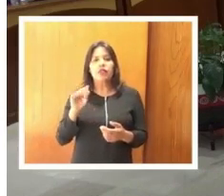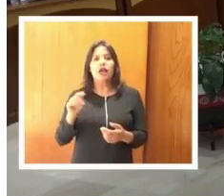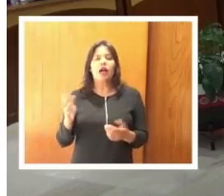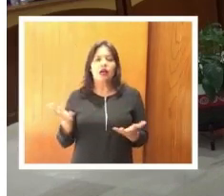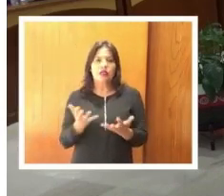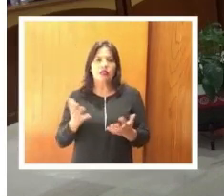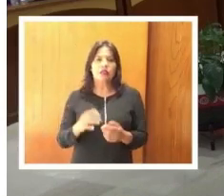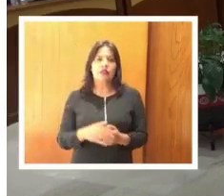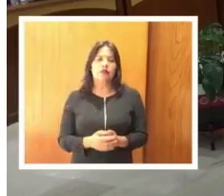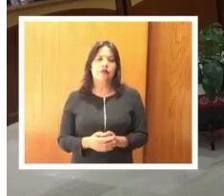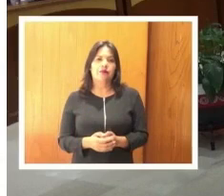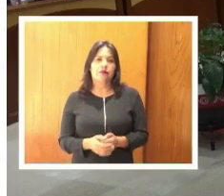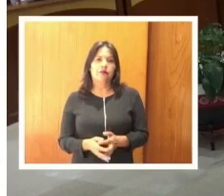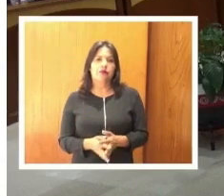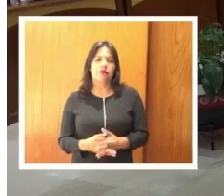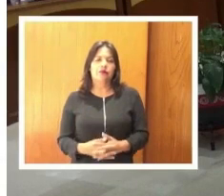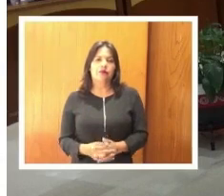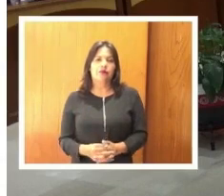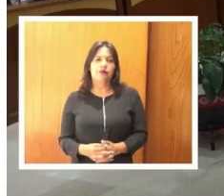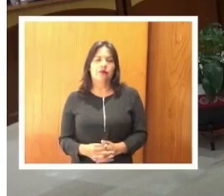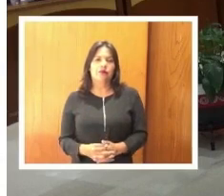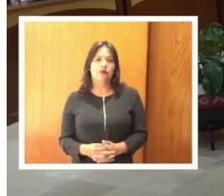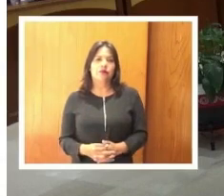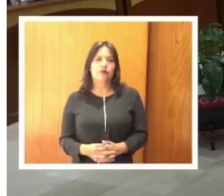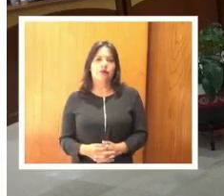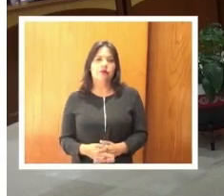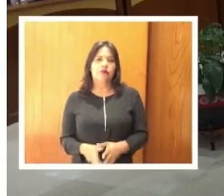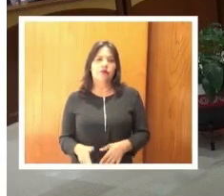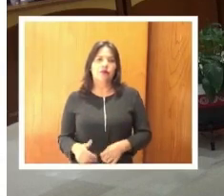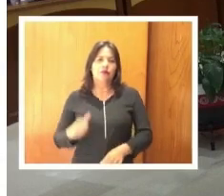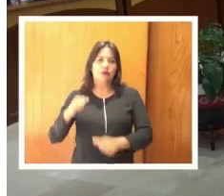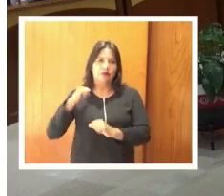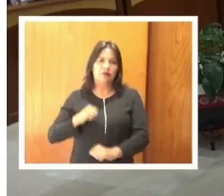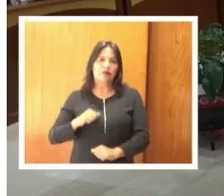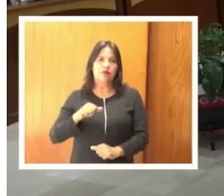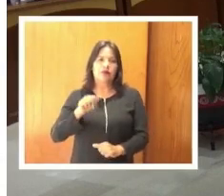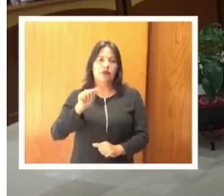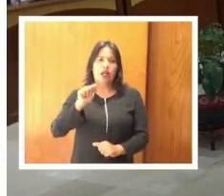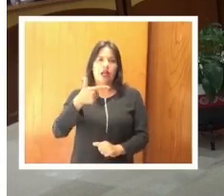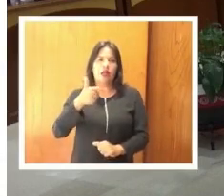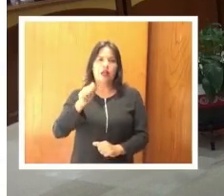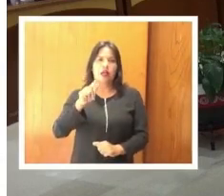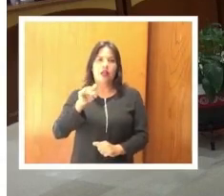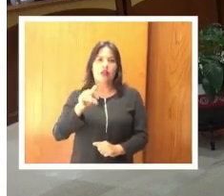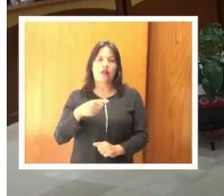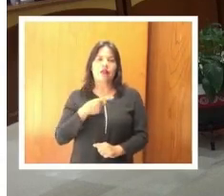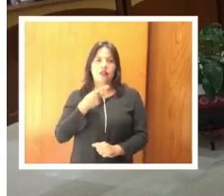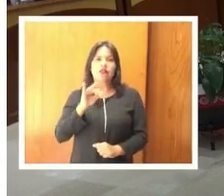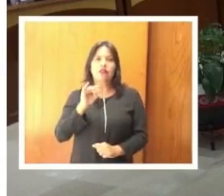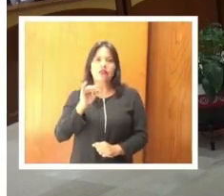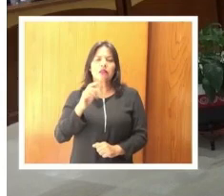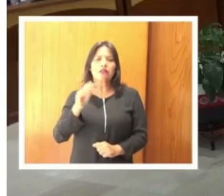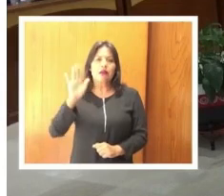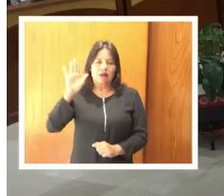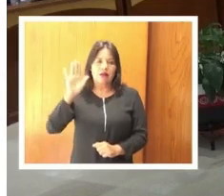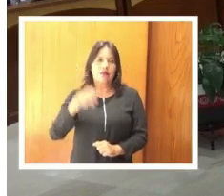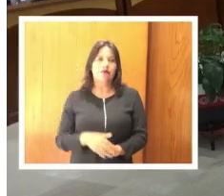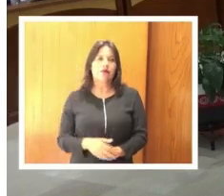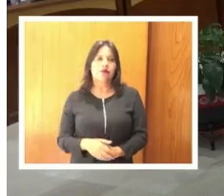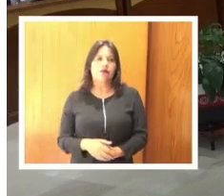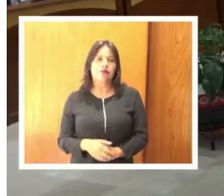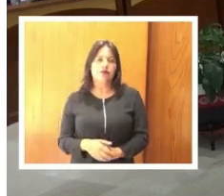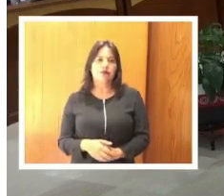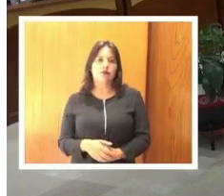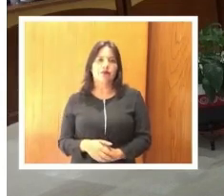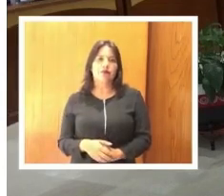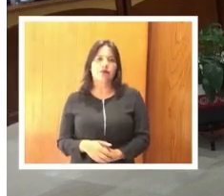resolución listados en este tercer y último bloque. Comisionada Mejía Ayala. A favor de los proyectos, emitiendo un